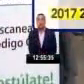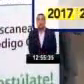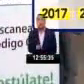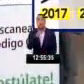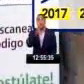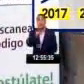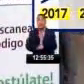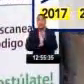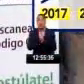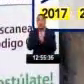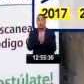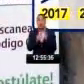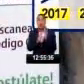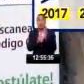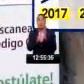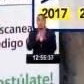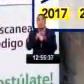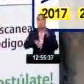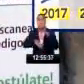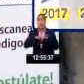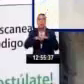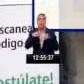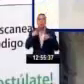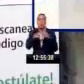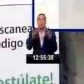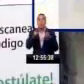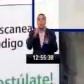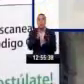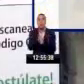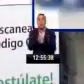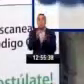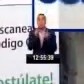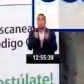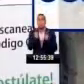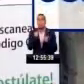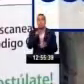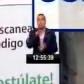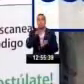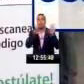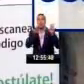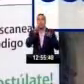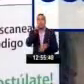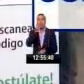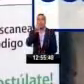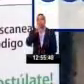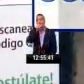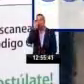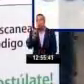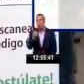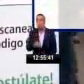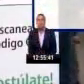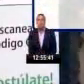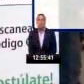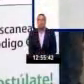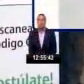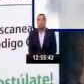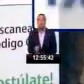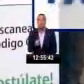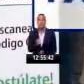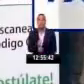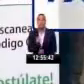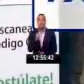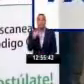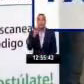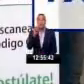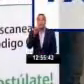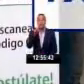últimos 3 años, el nivel más alto, mientras que el empleo adecuado fue de 38.5%. Y el subempleo está